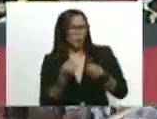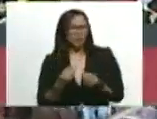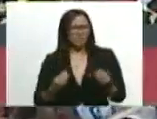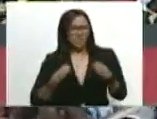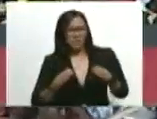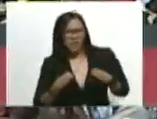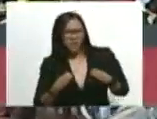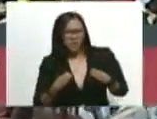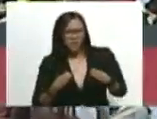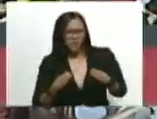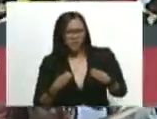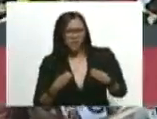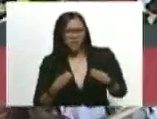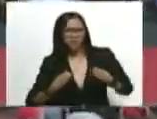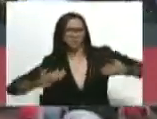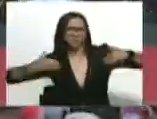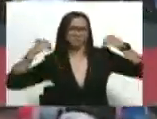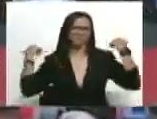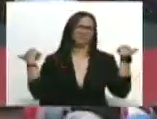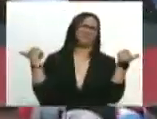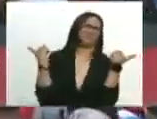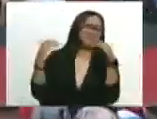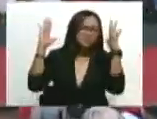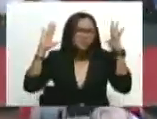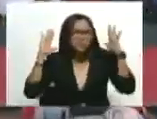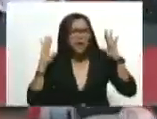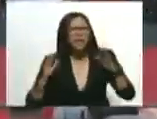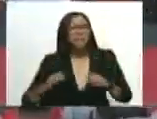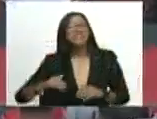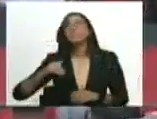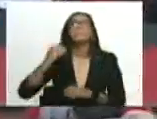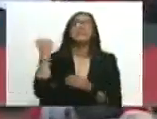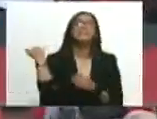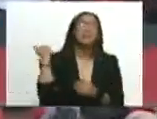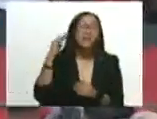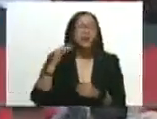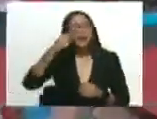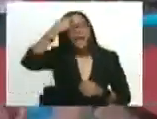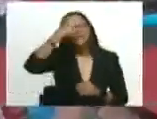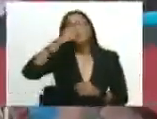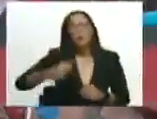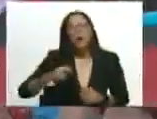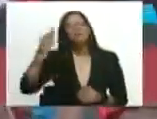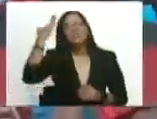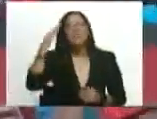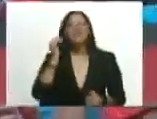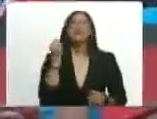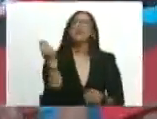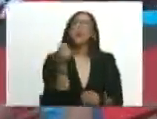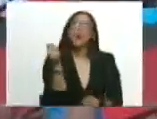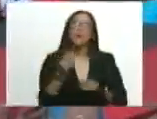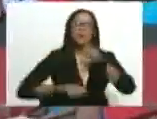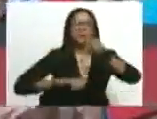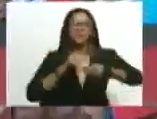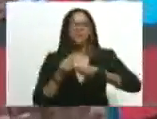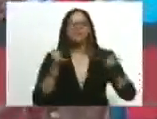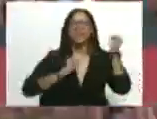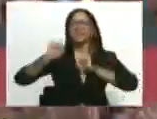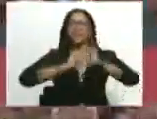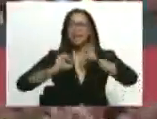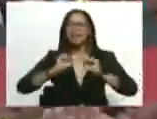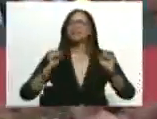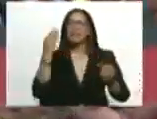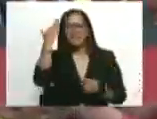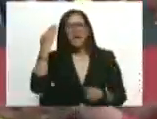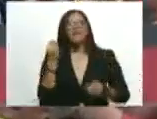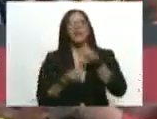sobrevive váyanse bien largo al porque este pueblo sabe cómo defenderse sabe cómo resistir y